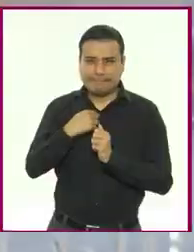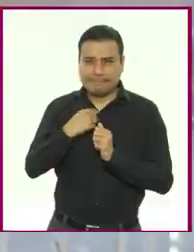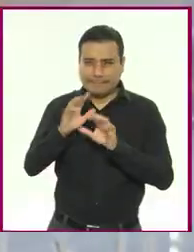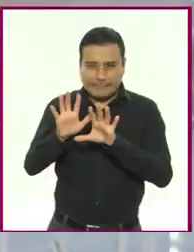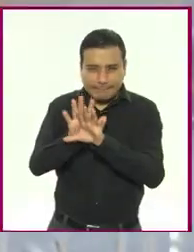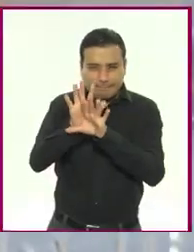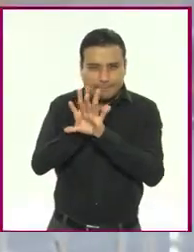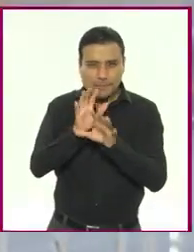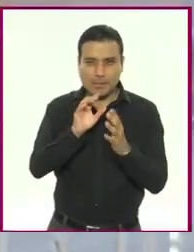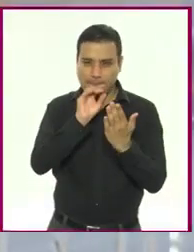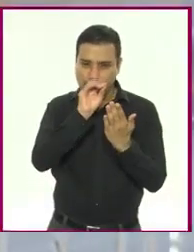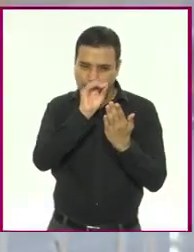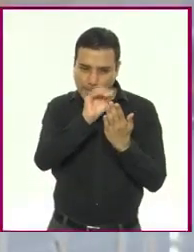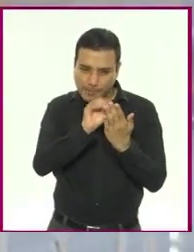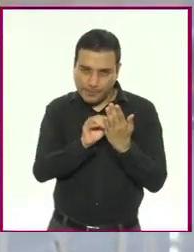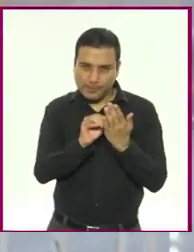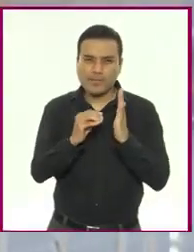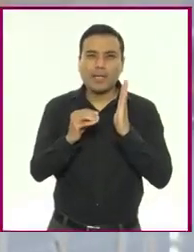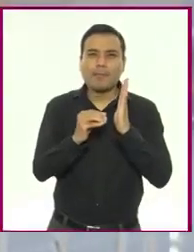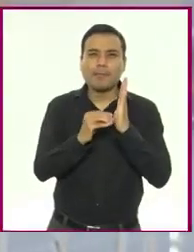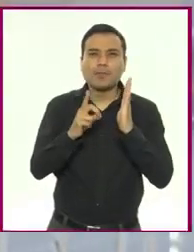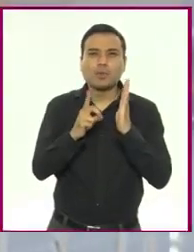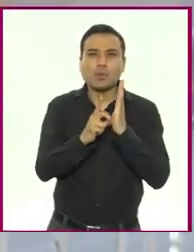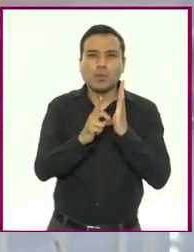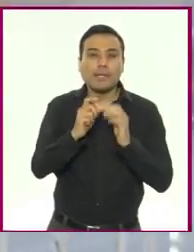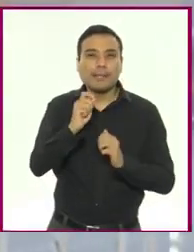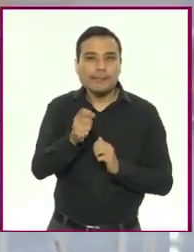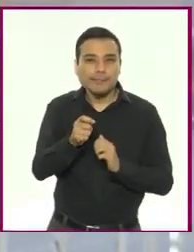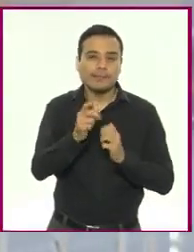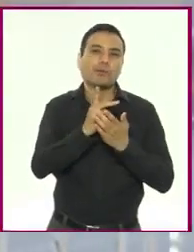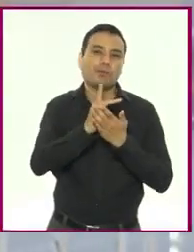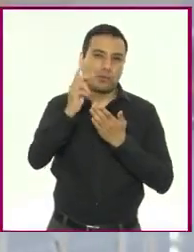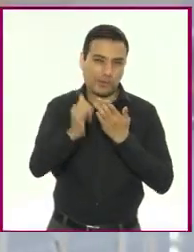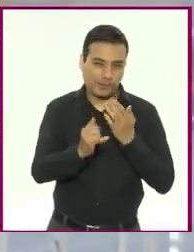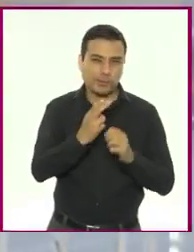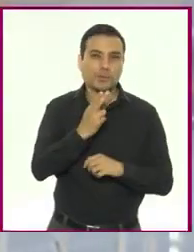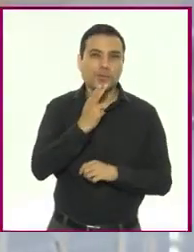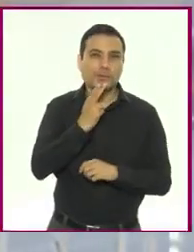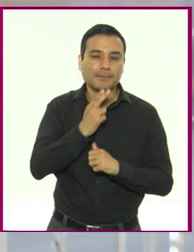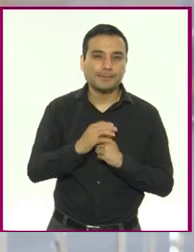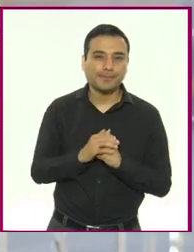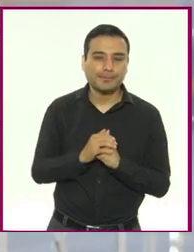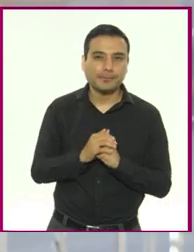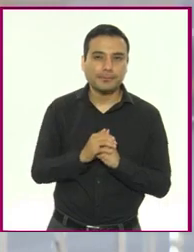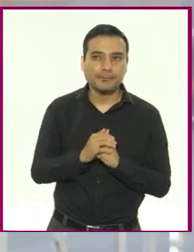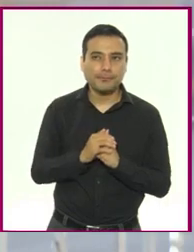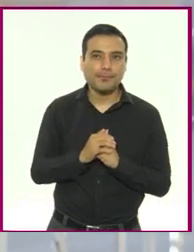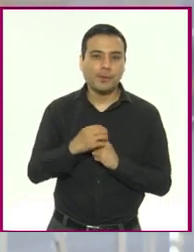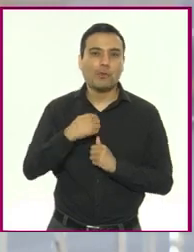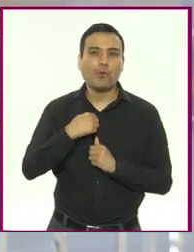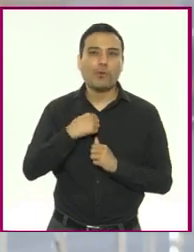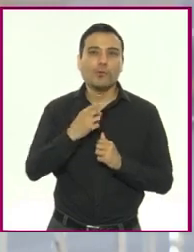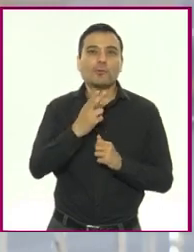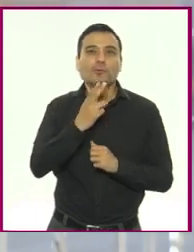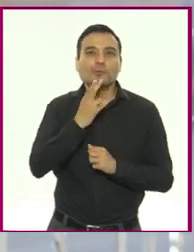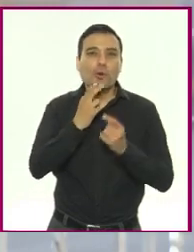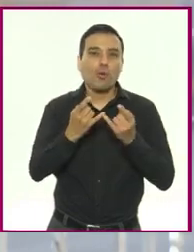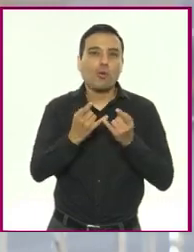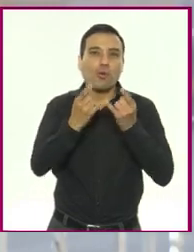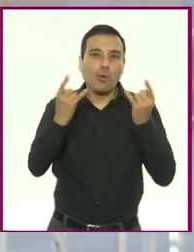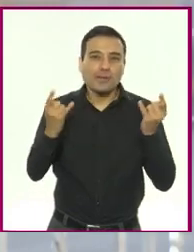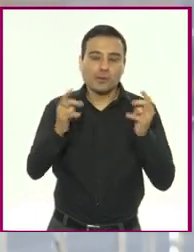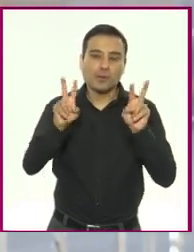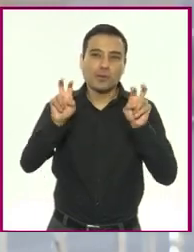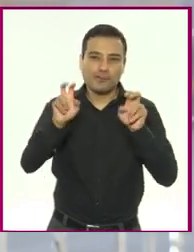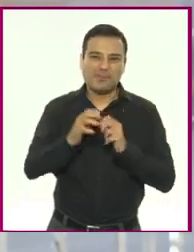eh la metodología es una metodología basada en proyectos y partimos de un cuento no el cuento tiene por nombre no